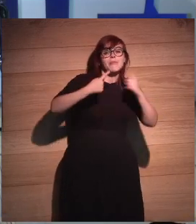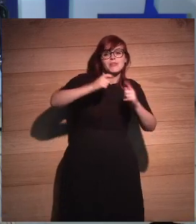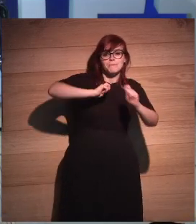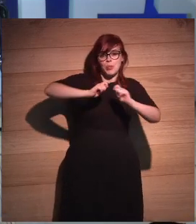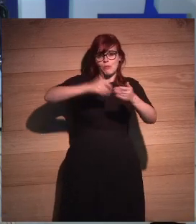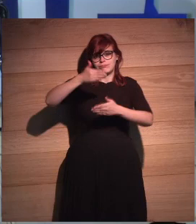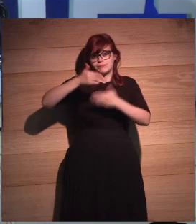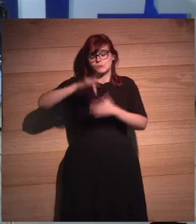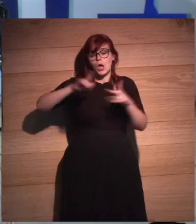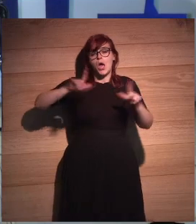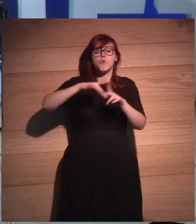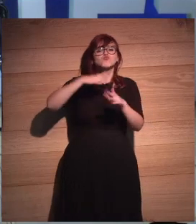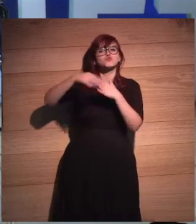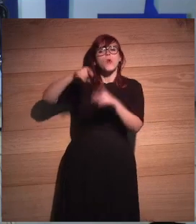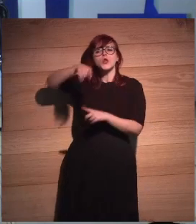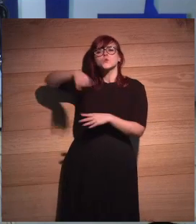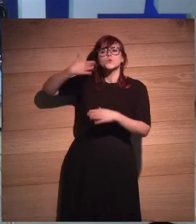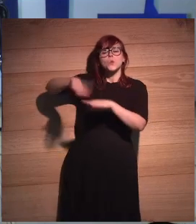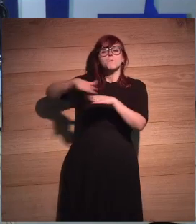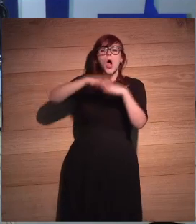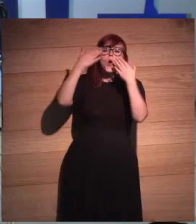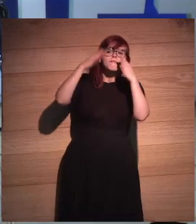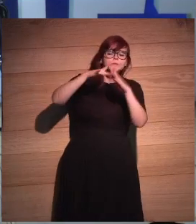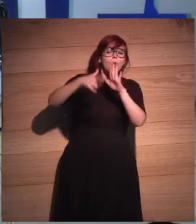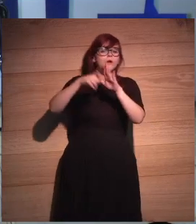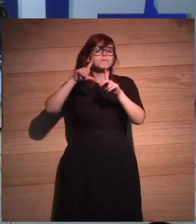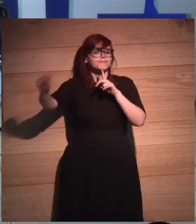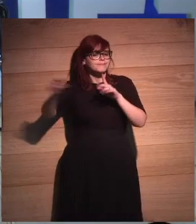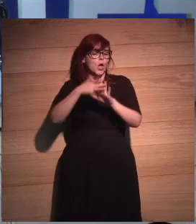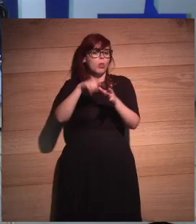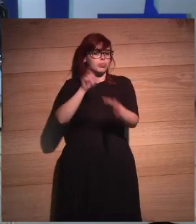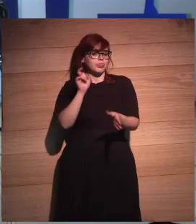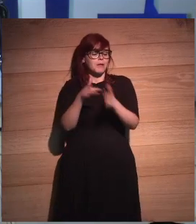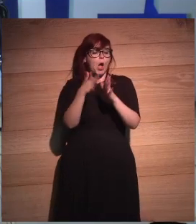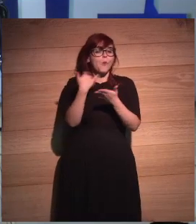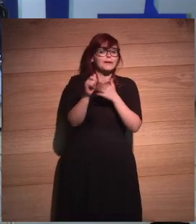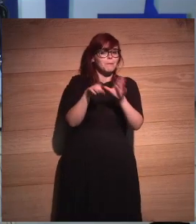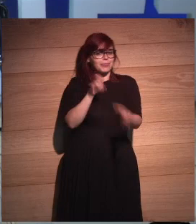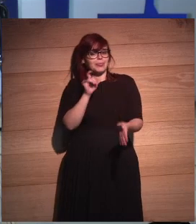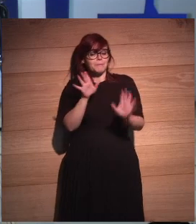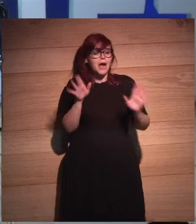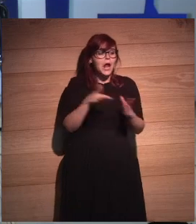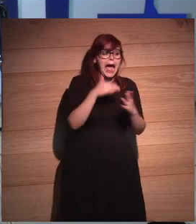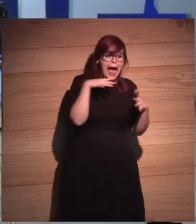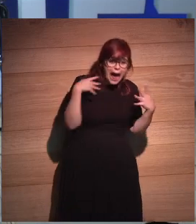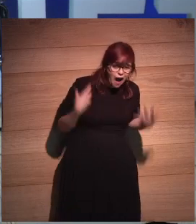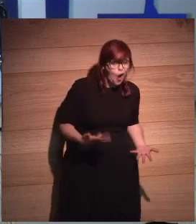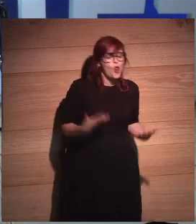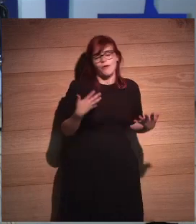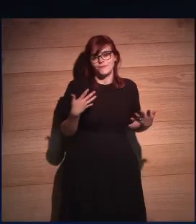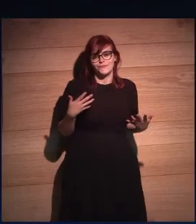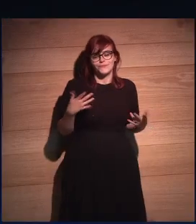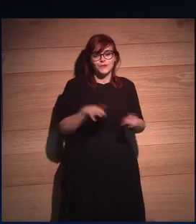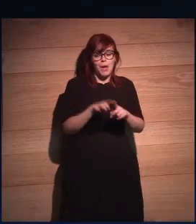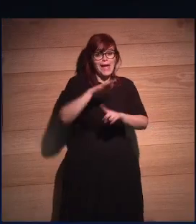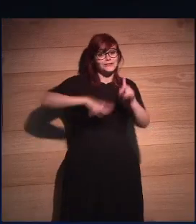de machacar mucho al usuario. No, vete de Facebook, vete de WhatsApp. Pero luego, ahora mismo, por ejemplo,